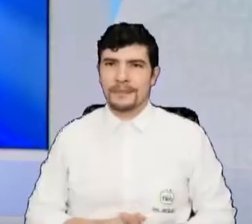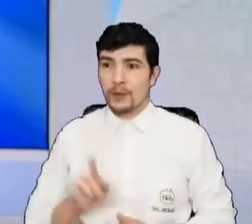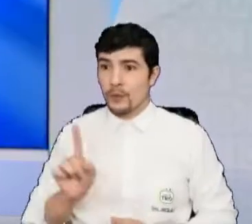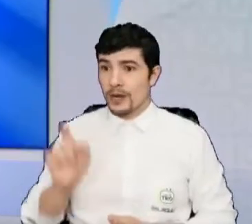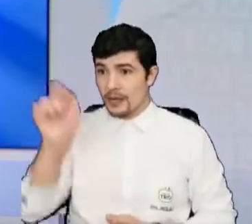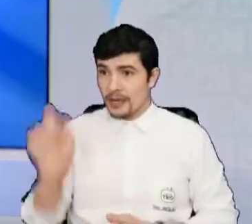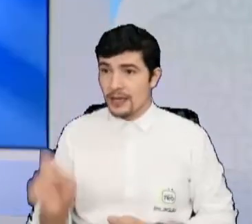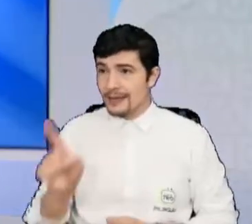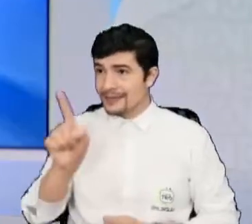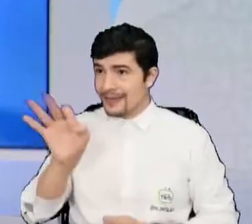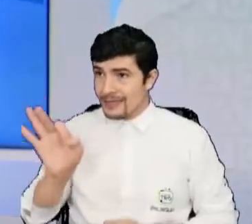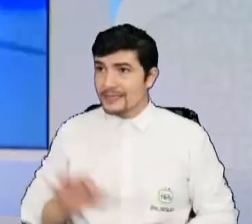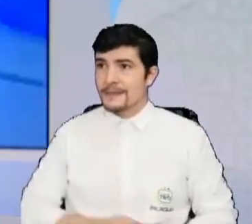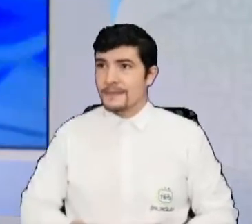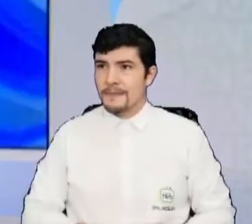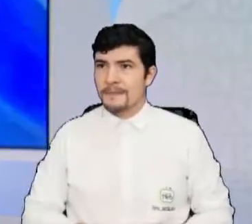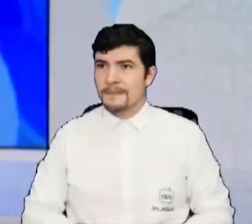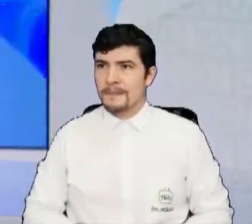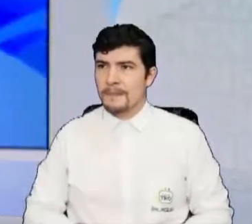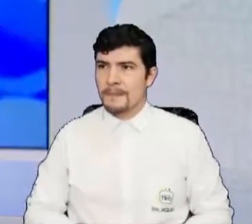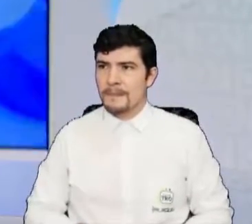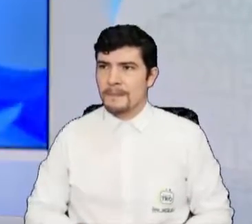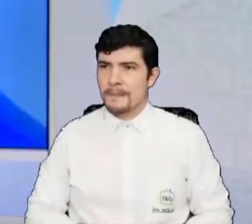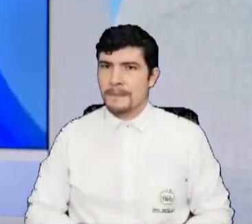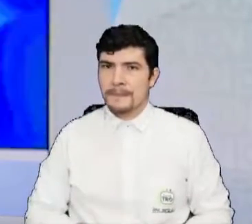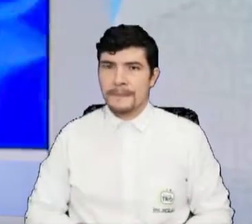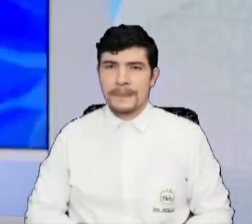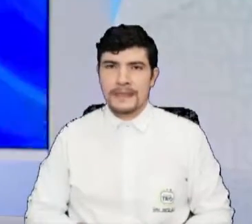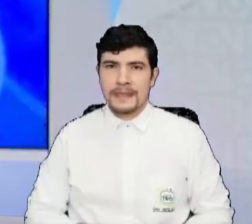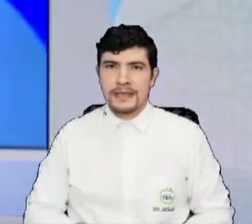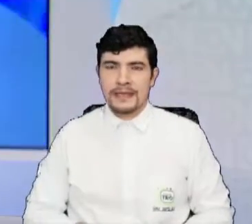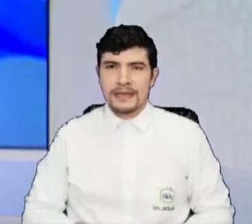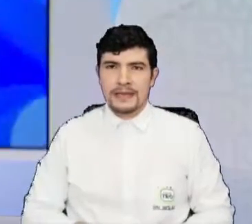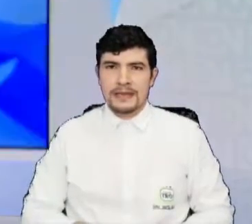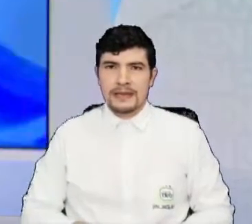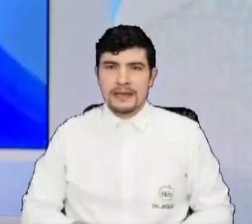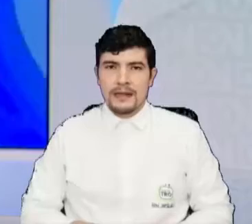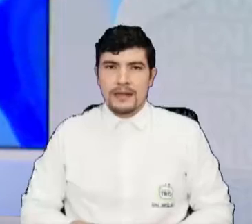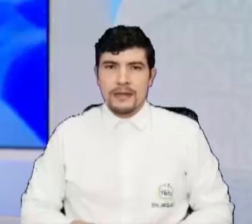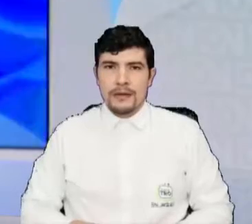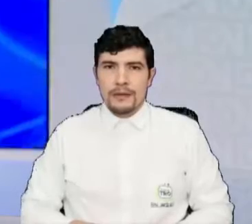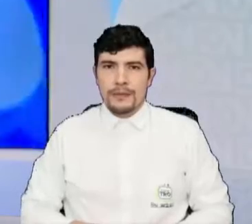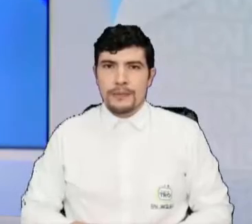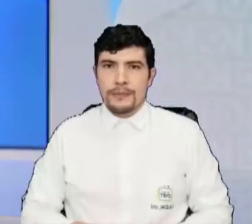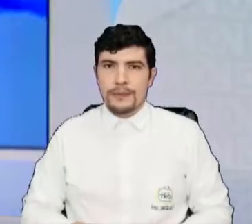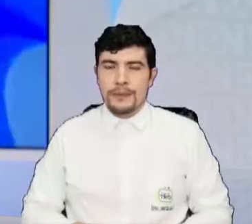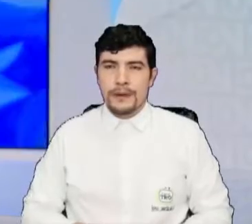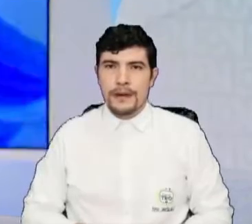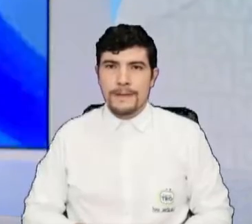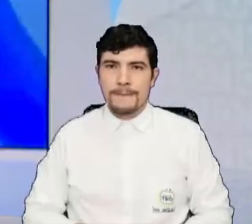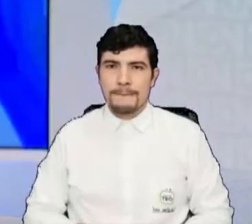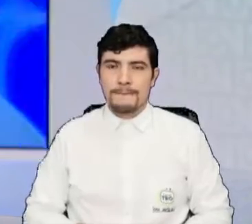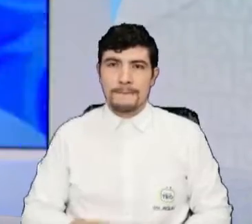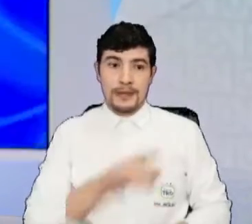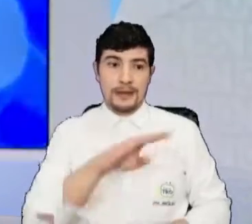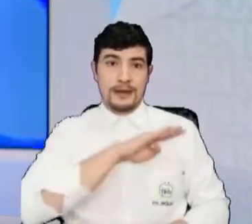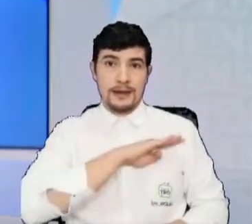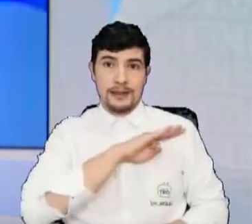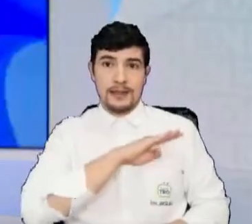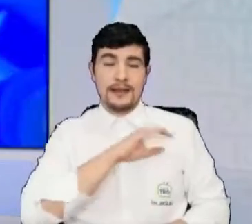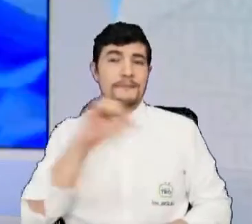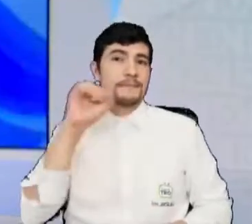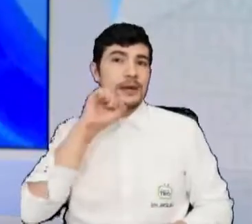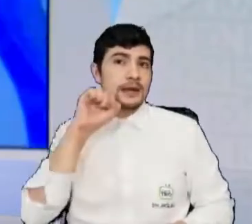alcaldía distrital del municipio de barrancabermeja se integró al departamento de santander a través del contact center para tener precisamente